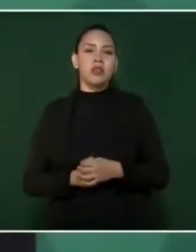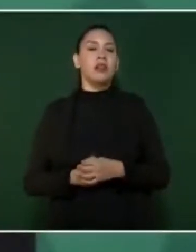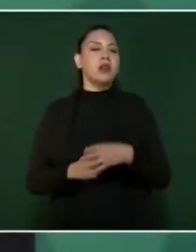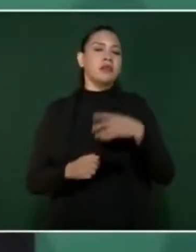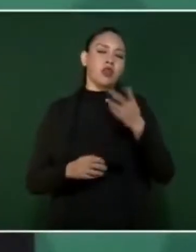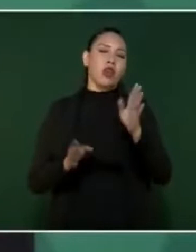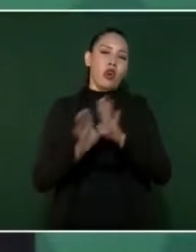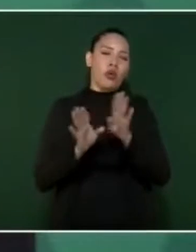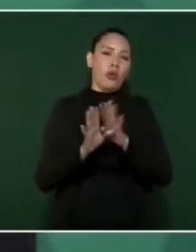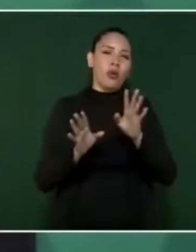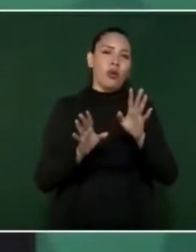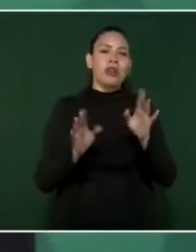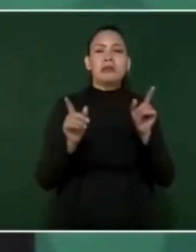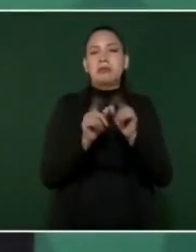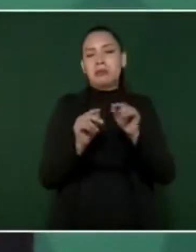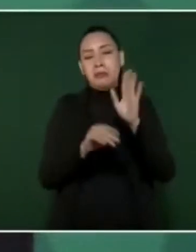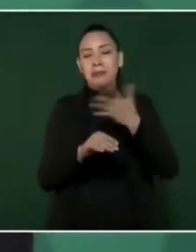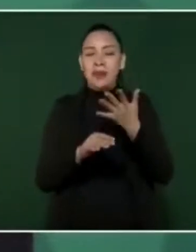importante,